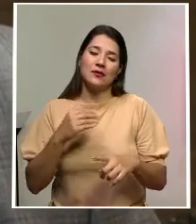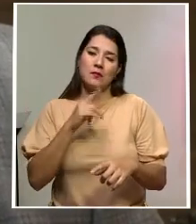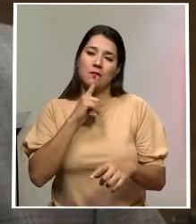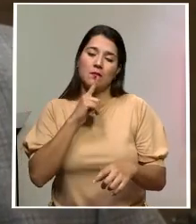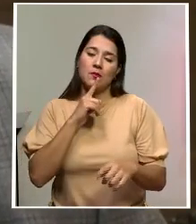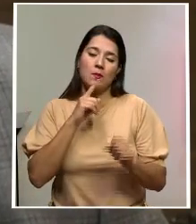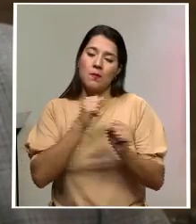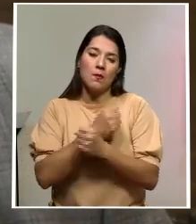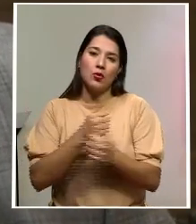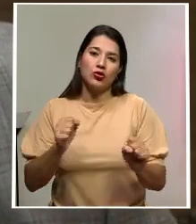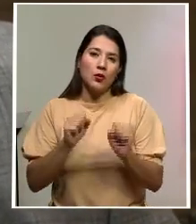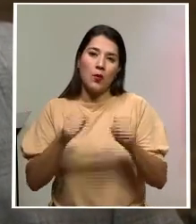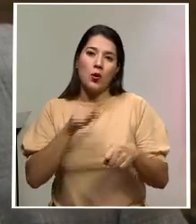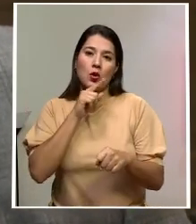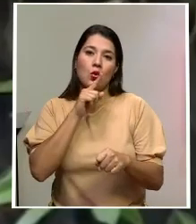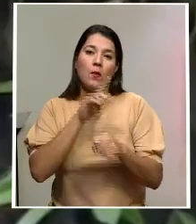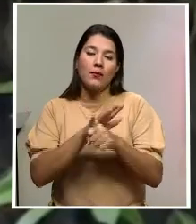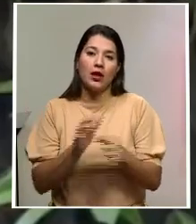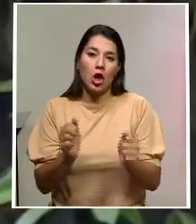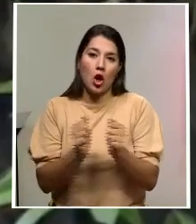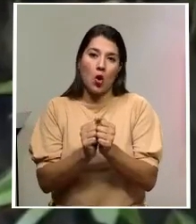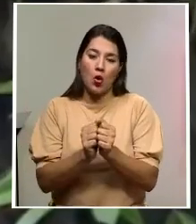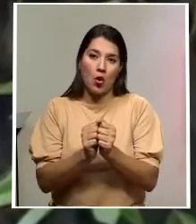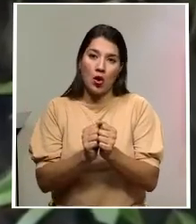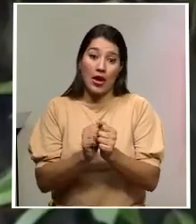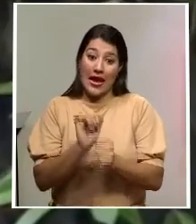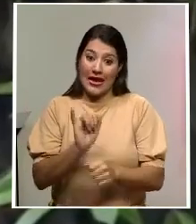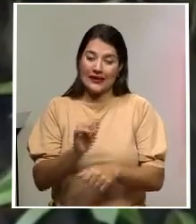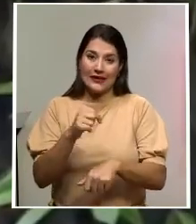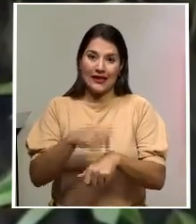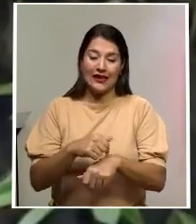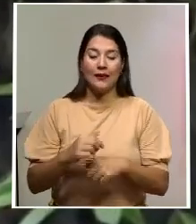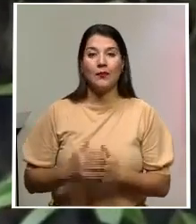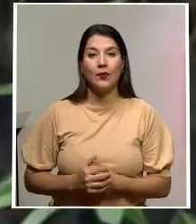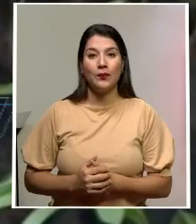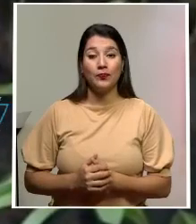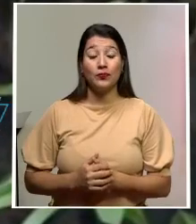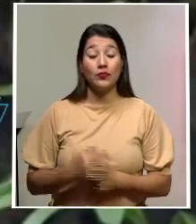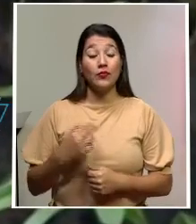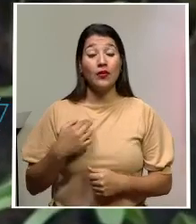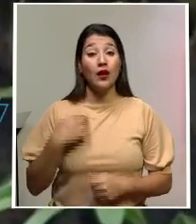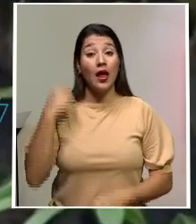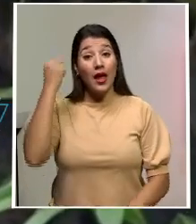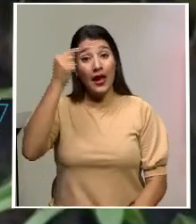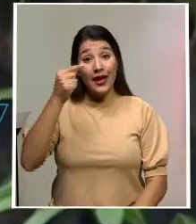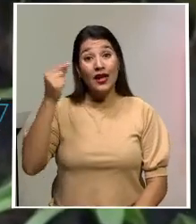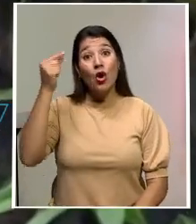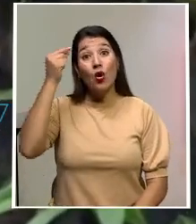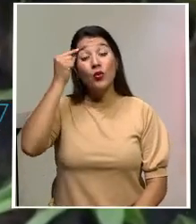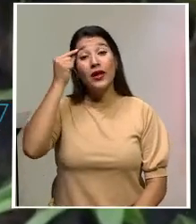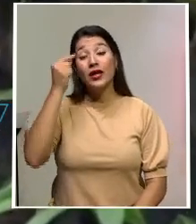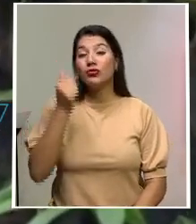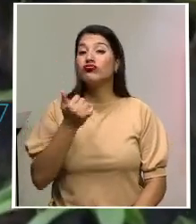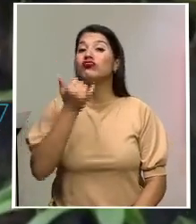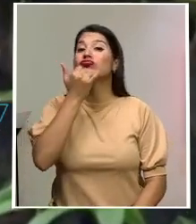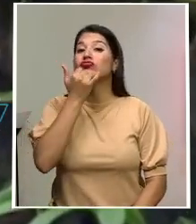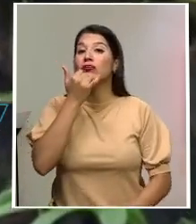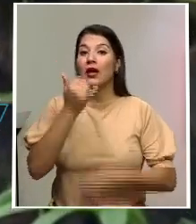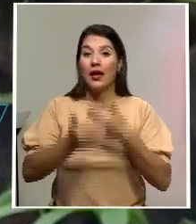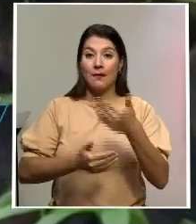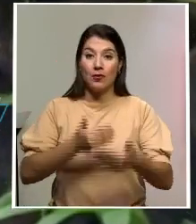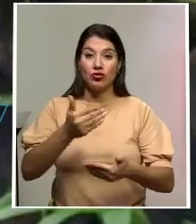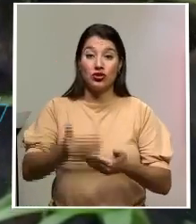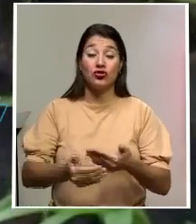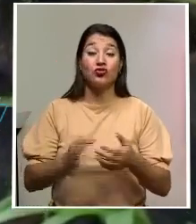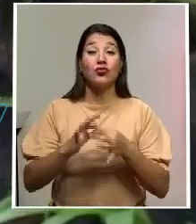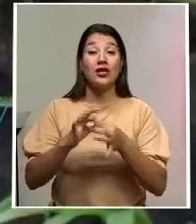proyectos salieran en ese plazo. De hace meses venimos diciendo que el Poder Ejecutivo está equivocando la ruta en el tema del Fondo